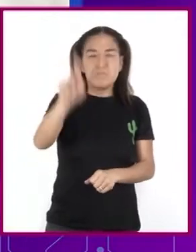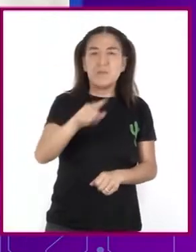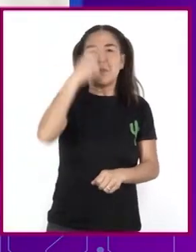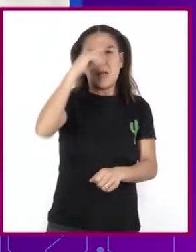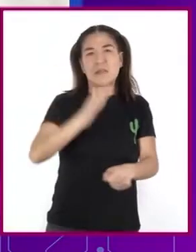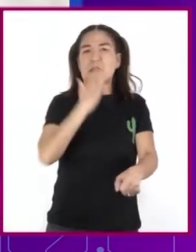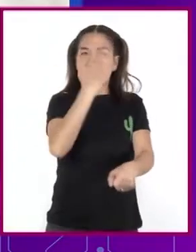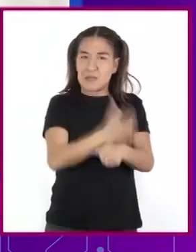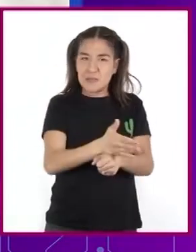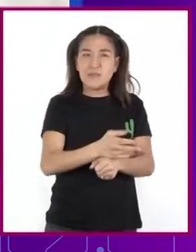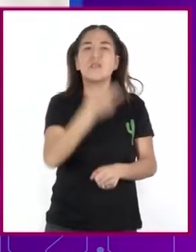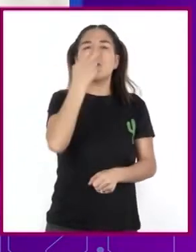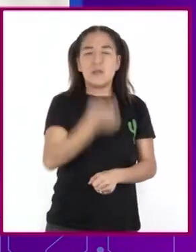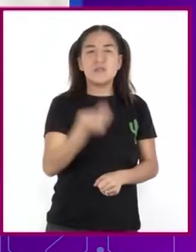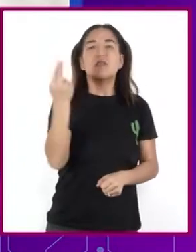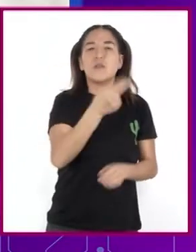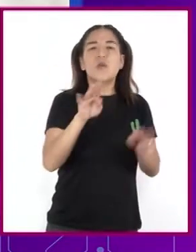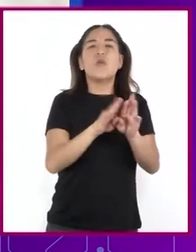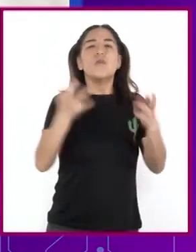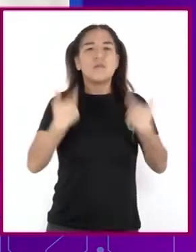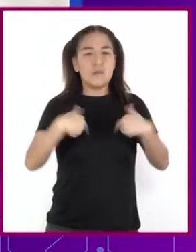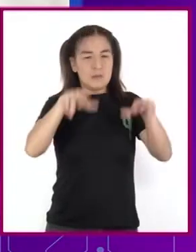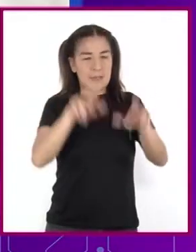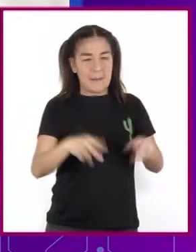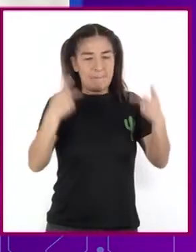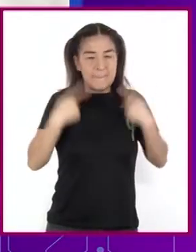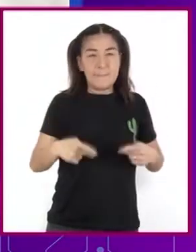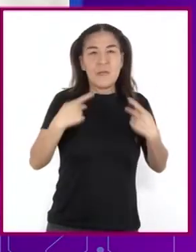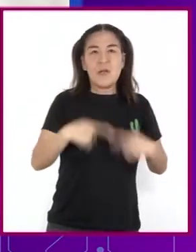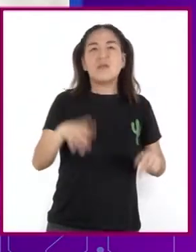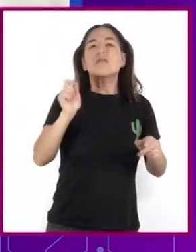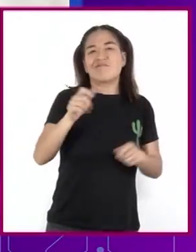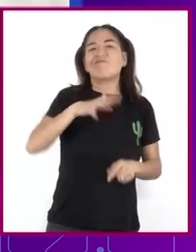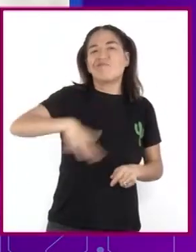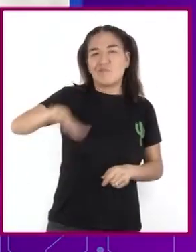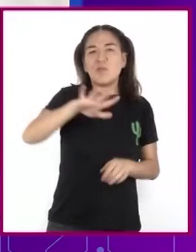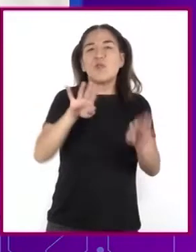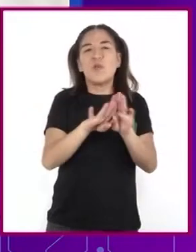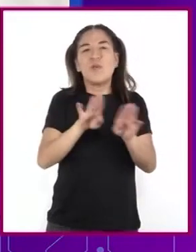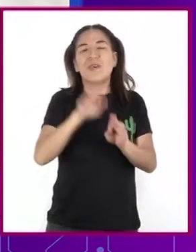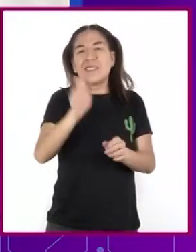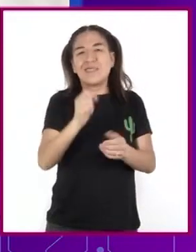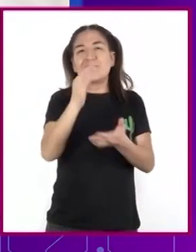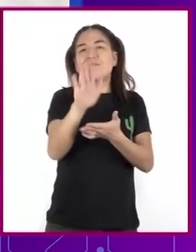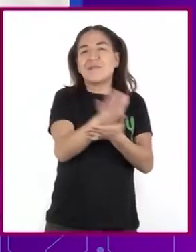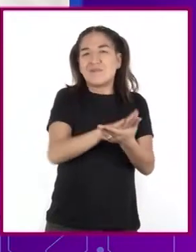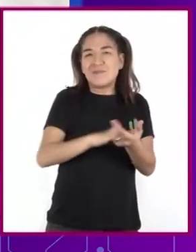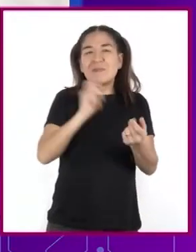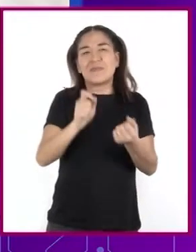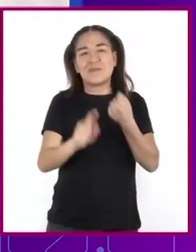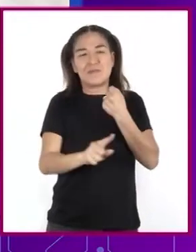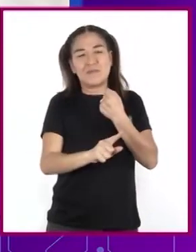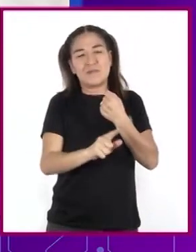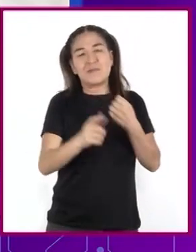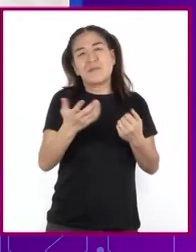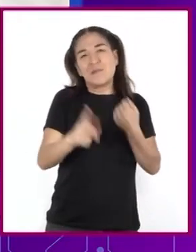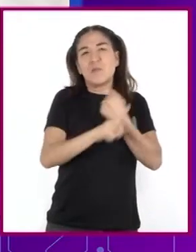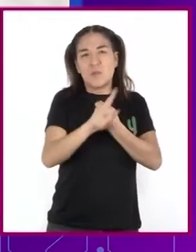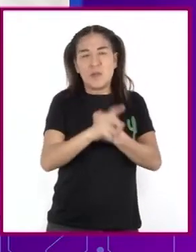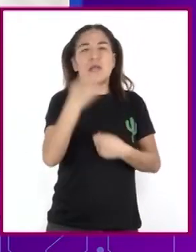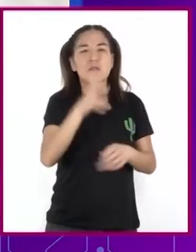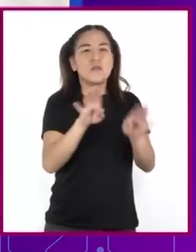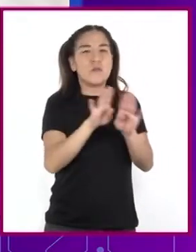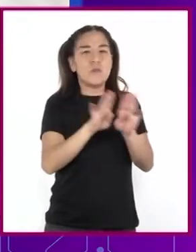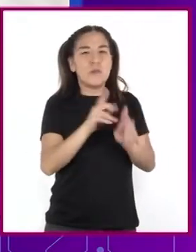importante observar cómo están representadas las personas que son más vulnerables en el comité que investiga estas